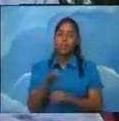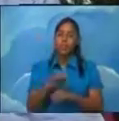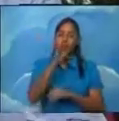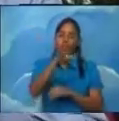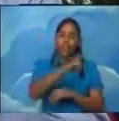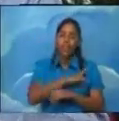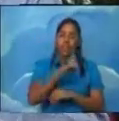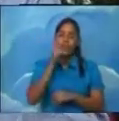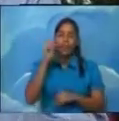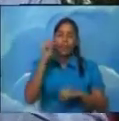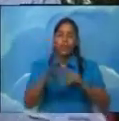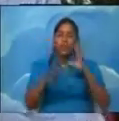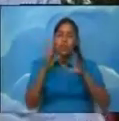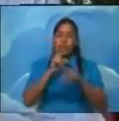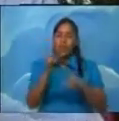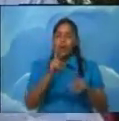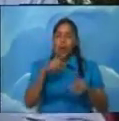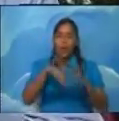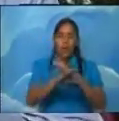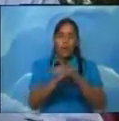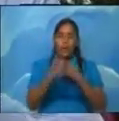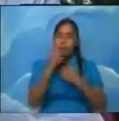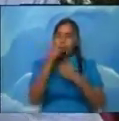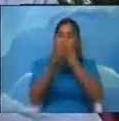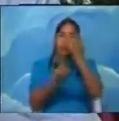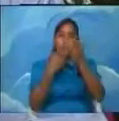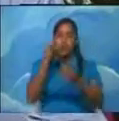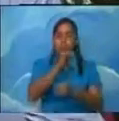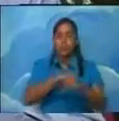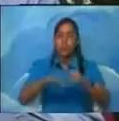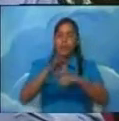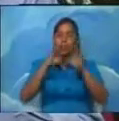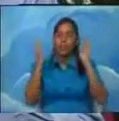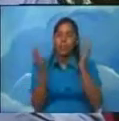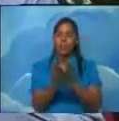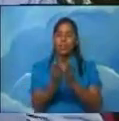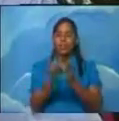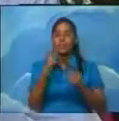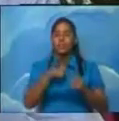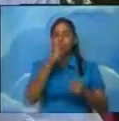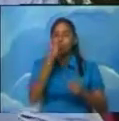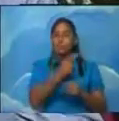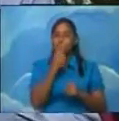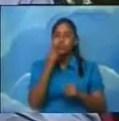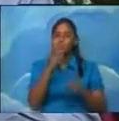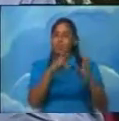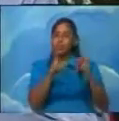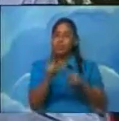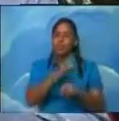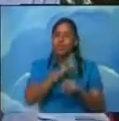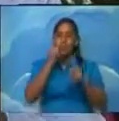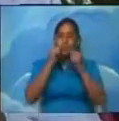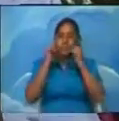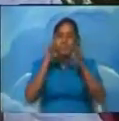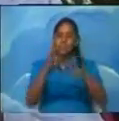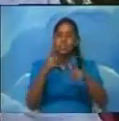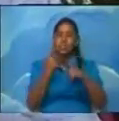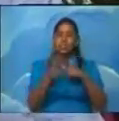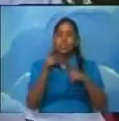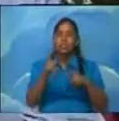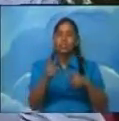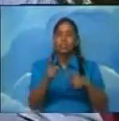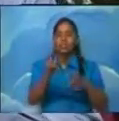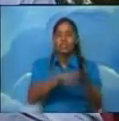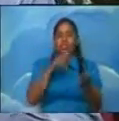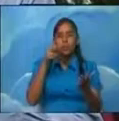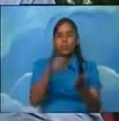llover y no habrá fruto sobre la tierra. La tierra que yo te he prometido es una tierra de bendición. Pero si ustedes se